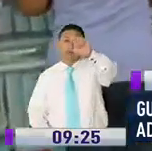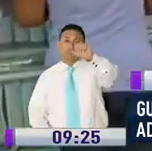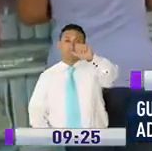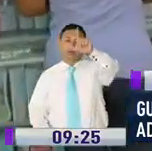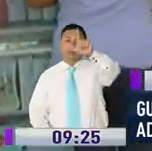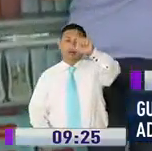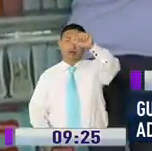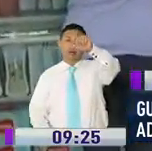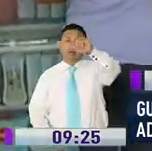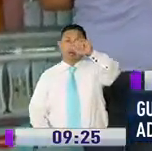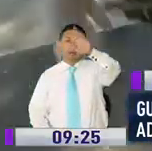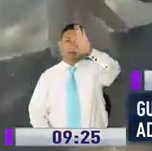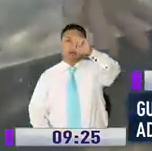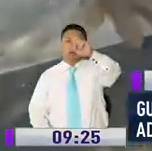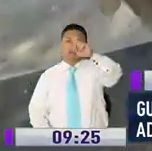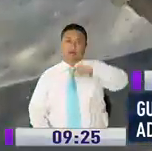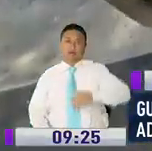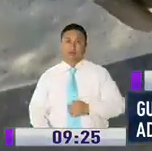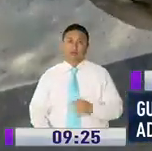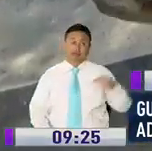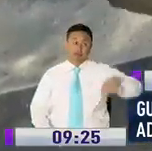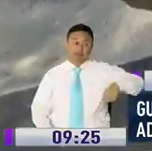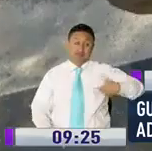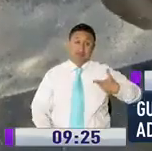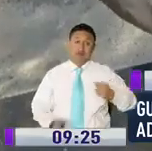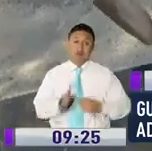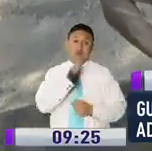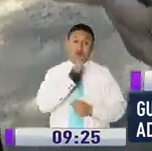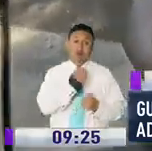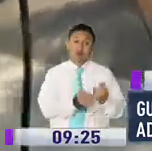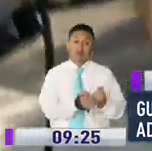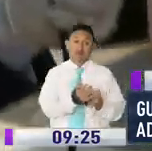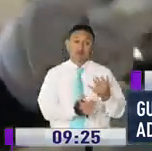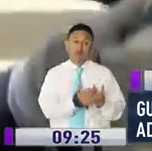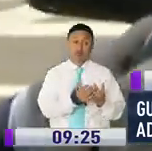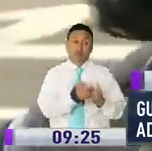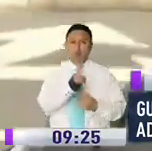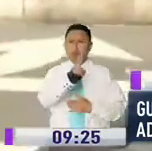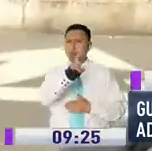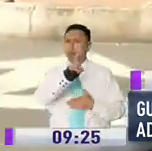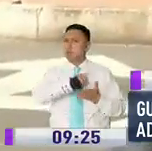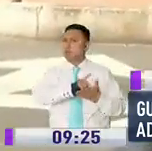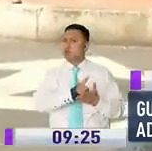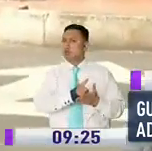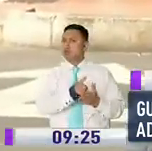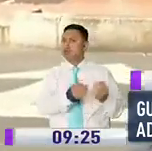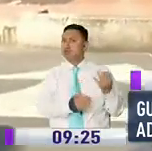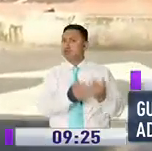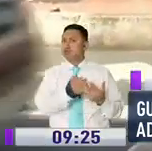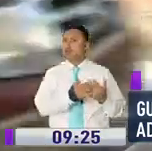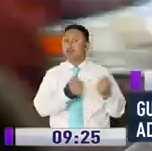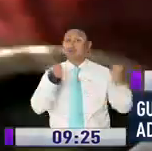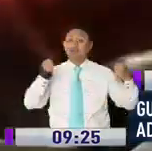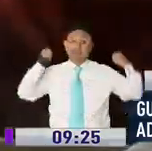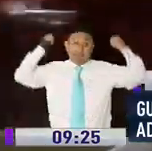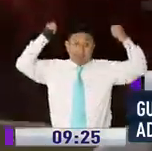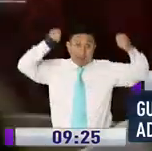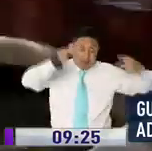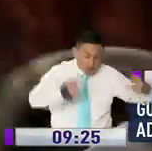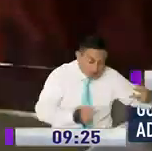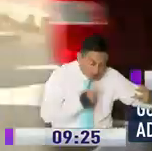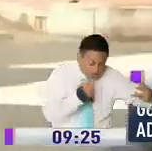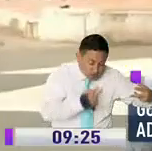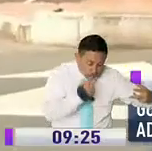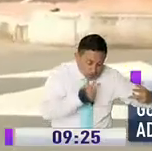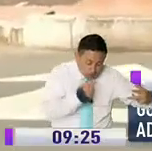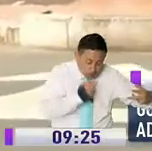del coronavirus. El eucalipto se lo pone a hervir durante unos 20 minutos y se hace ese tipo de vaporización